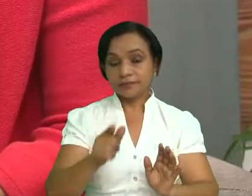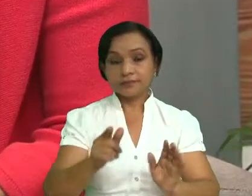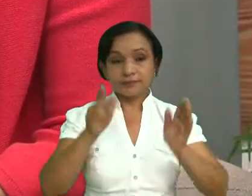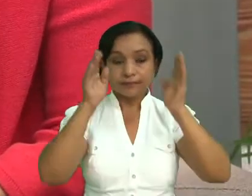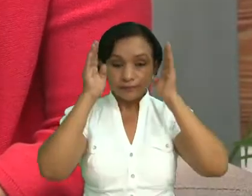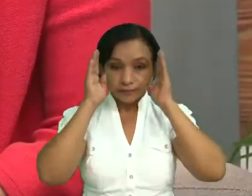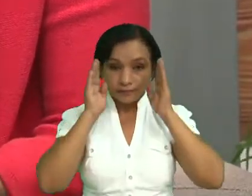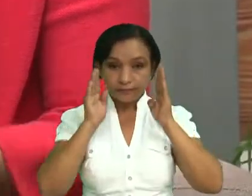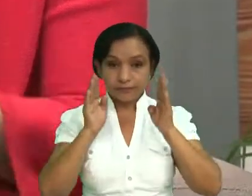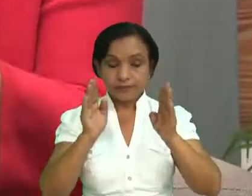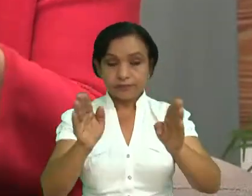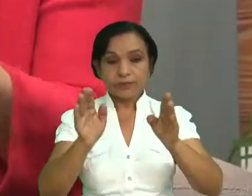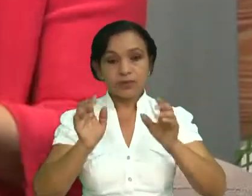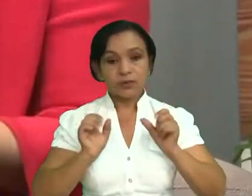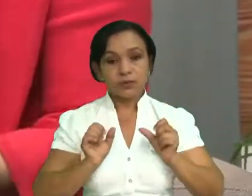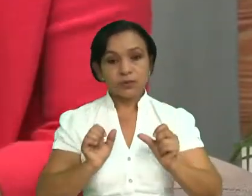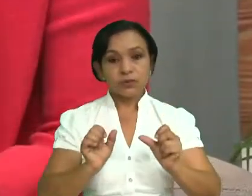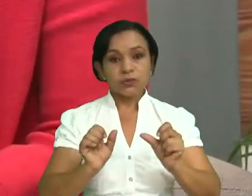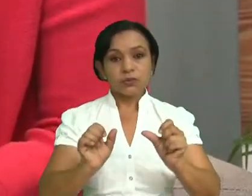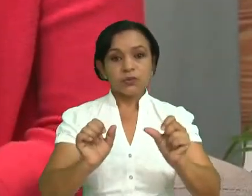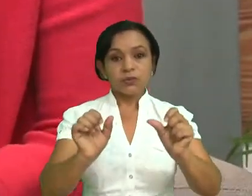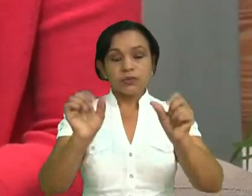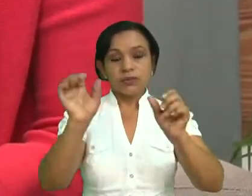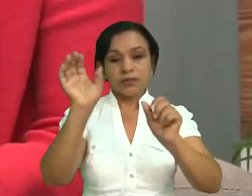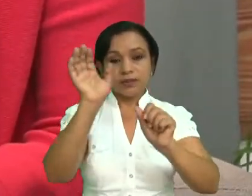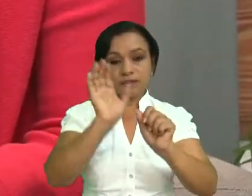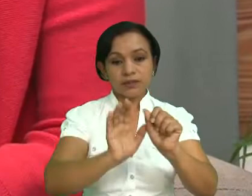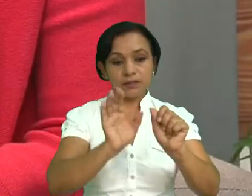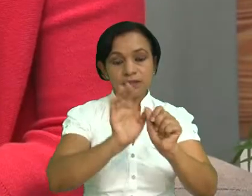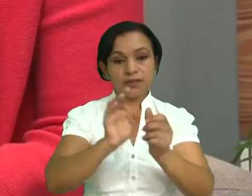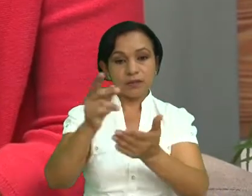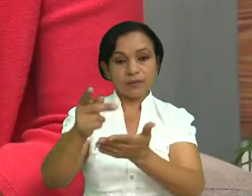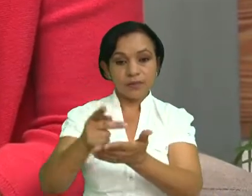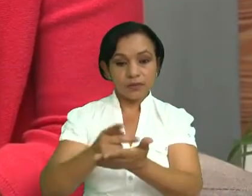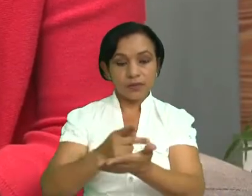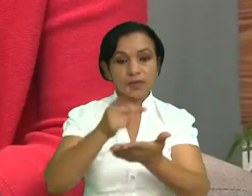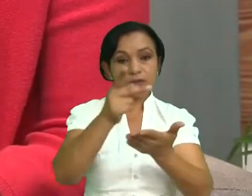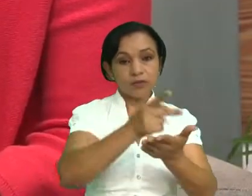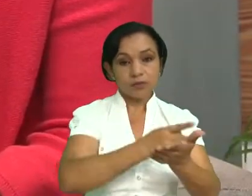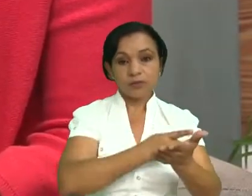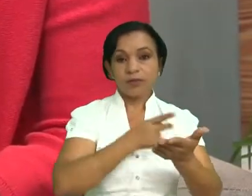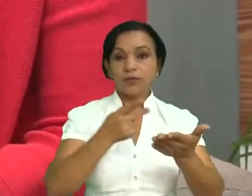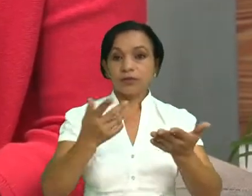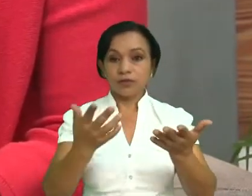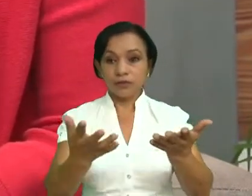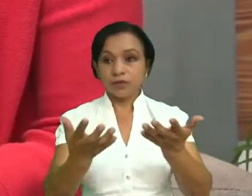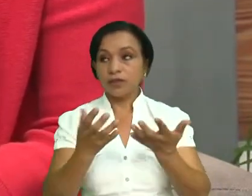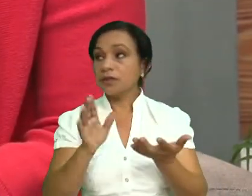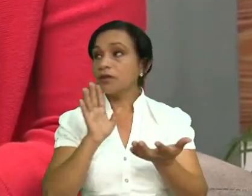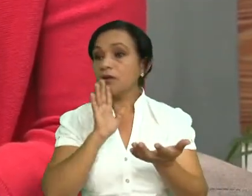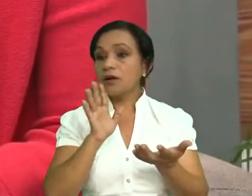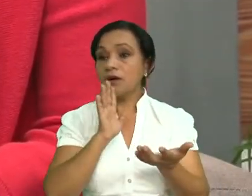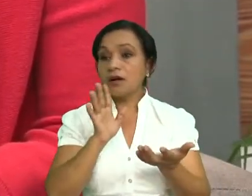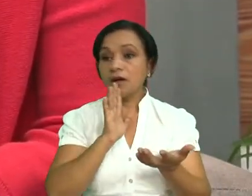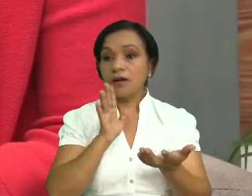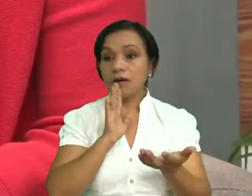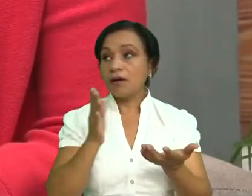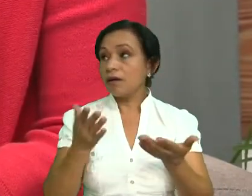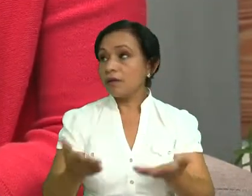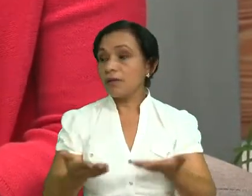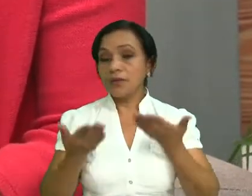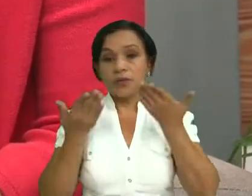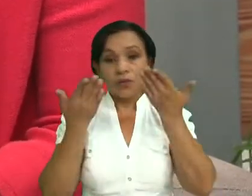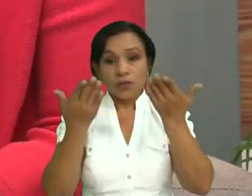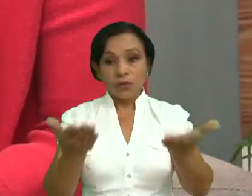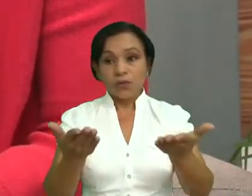atención permanente en cada uno de los proyectos que inauguramos. Yo quiero mencionar, por ejemplo, cuando se entrega una vivienda